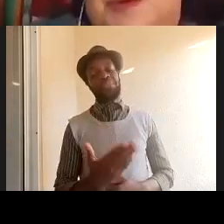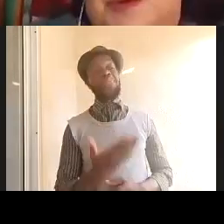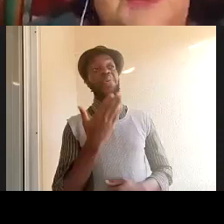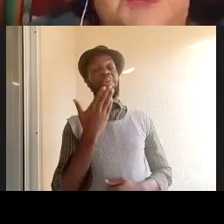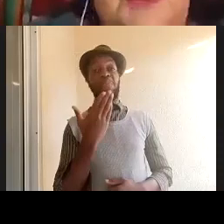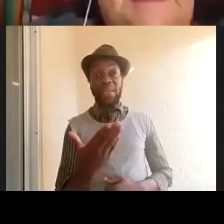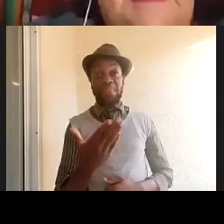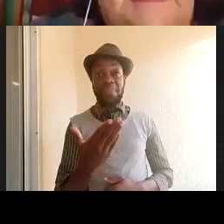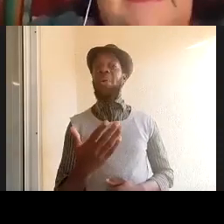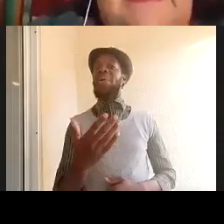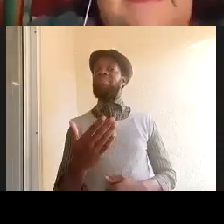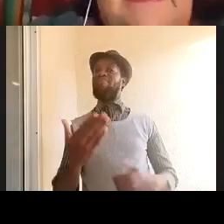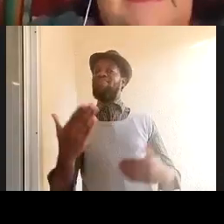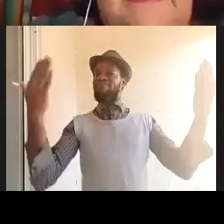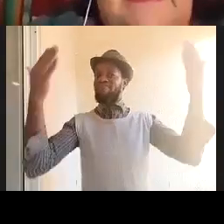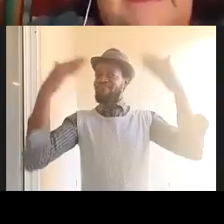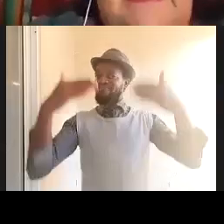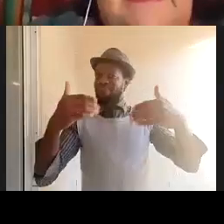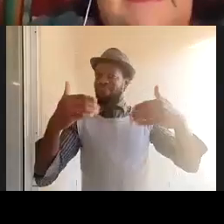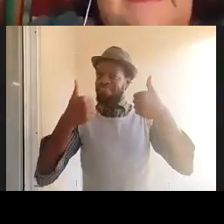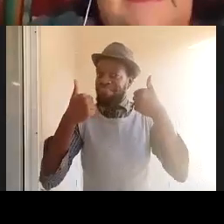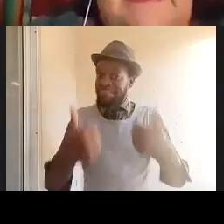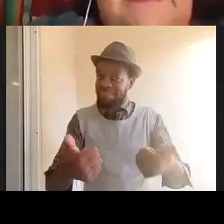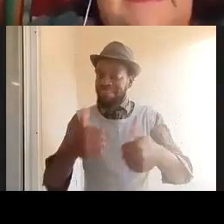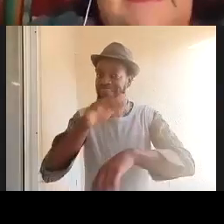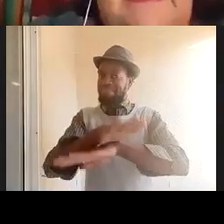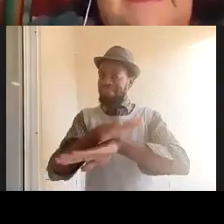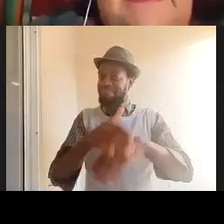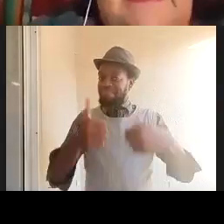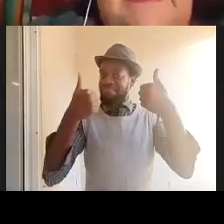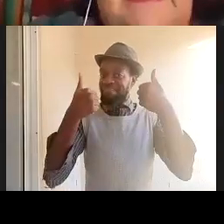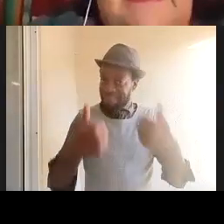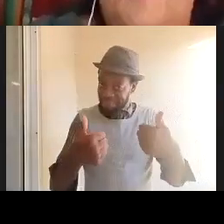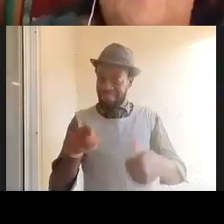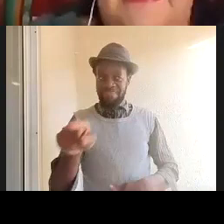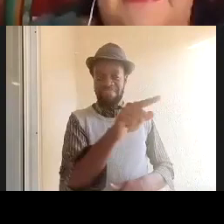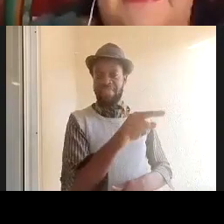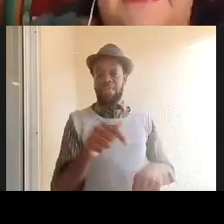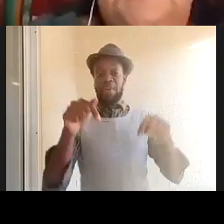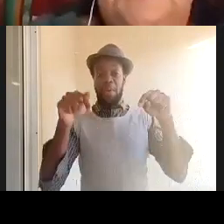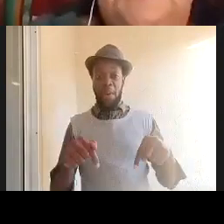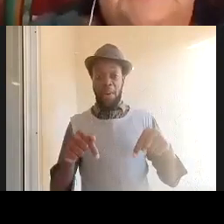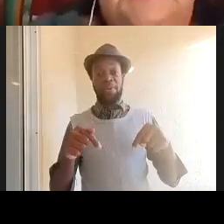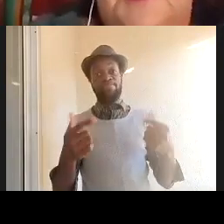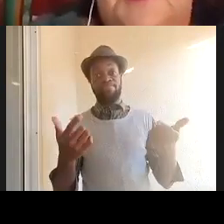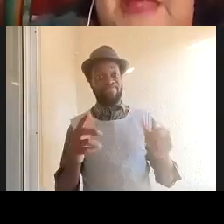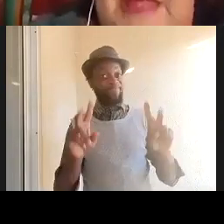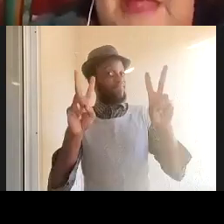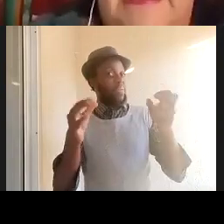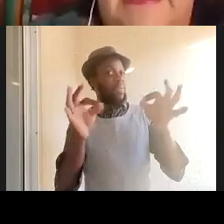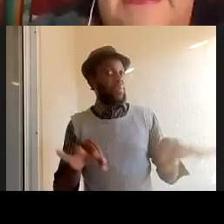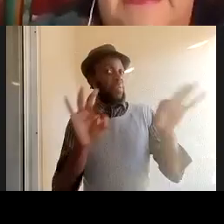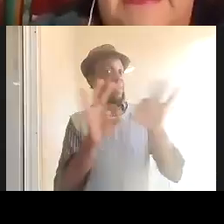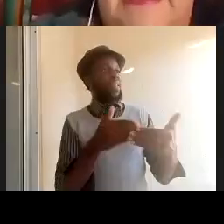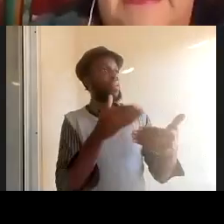con todas y con todos. El día de hoy, como siempre, tenemos temas muy importantes para nuestro desarrollo